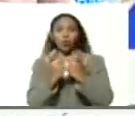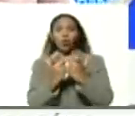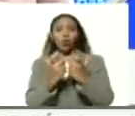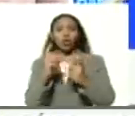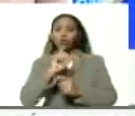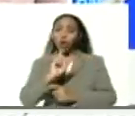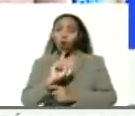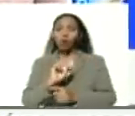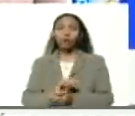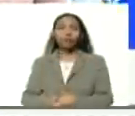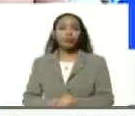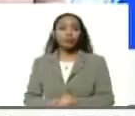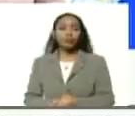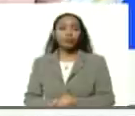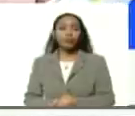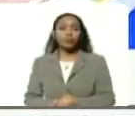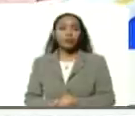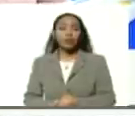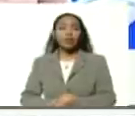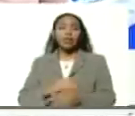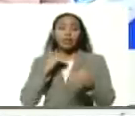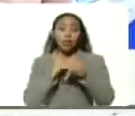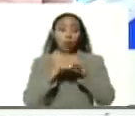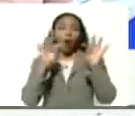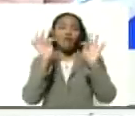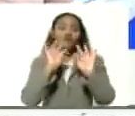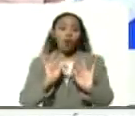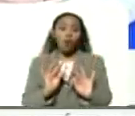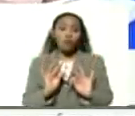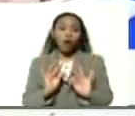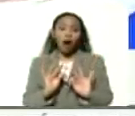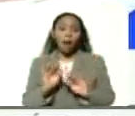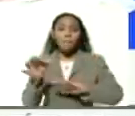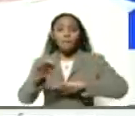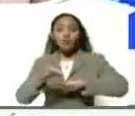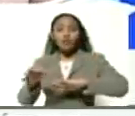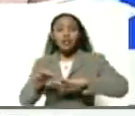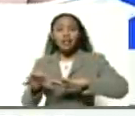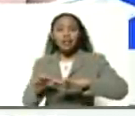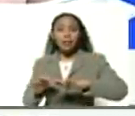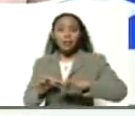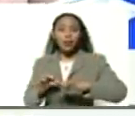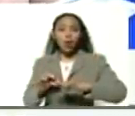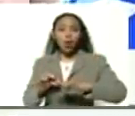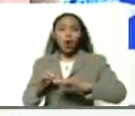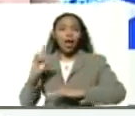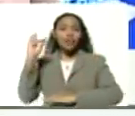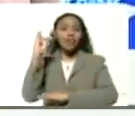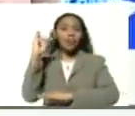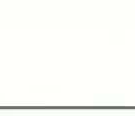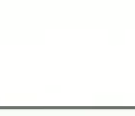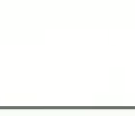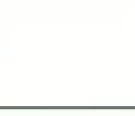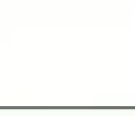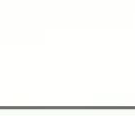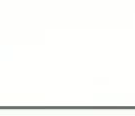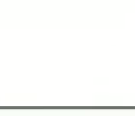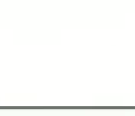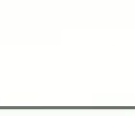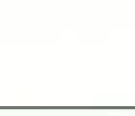la mascarilla. Igualmente, el municipio Independencia con 63